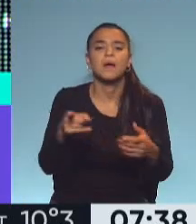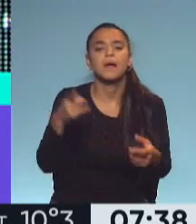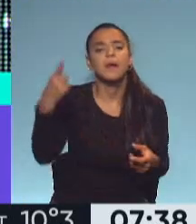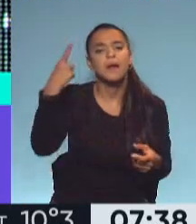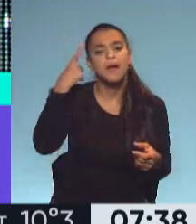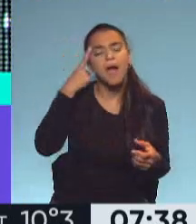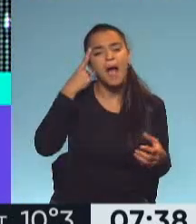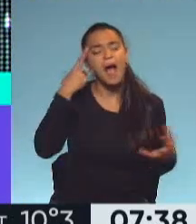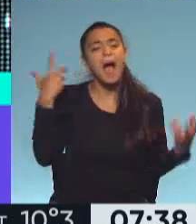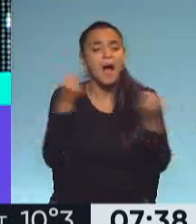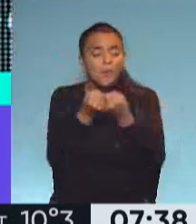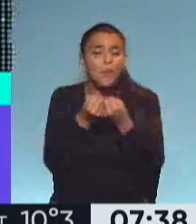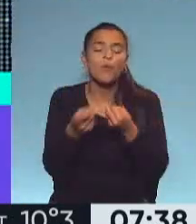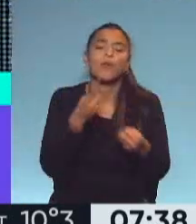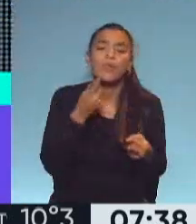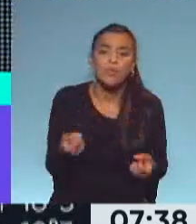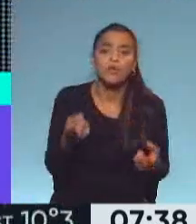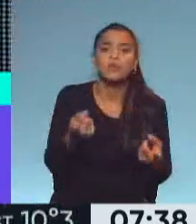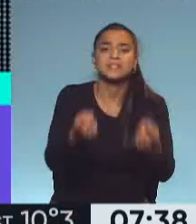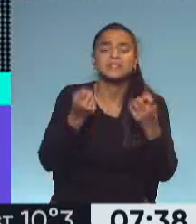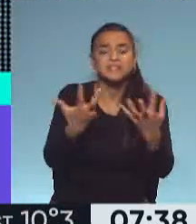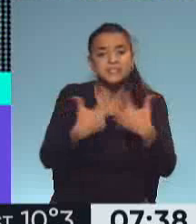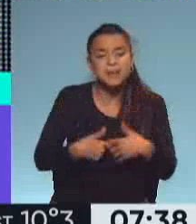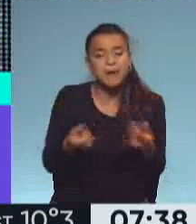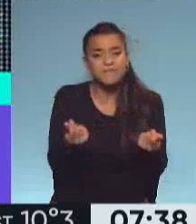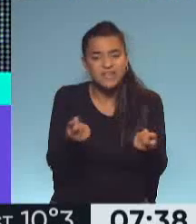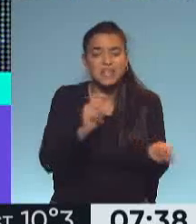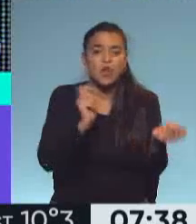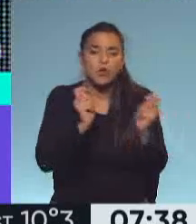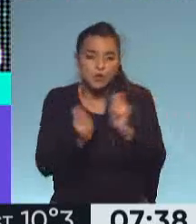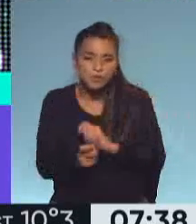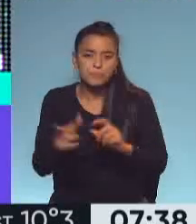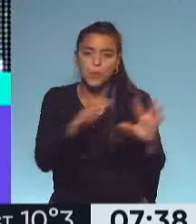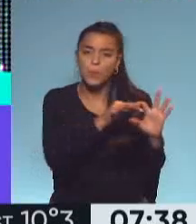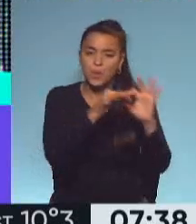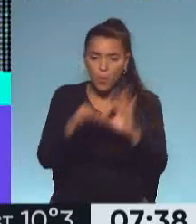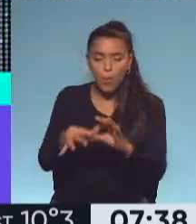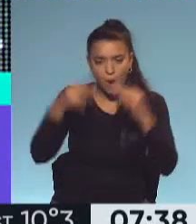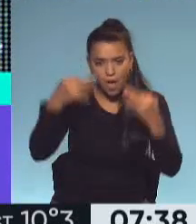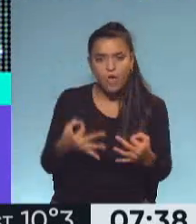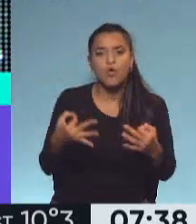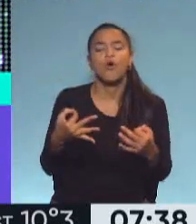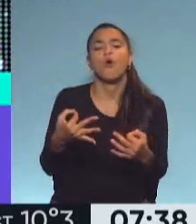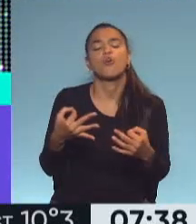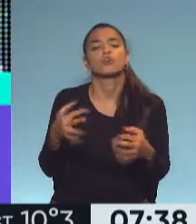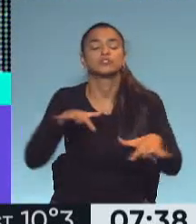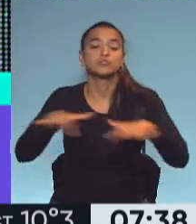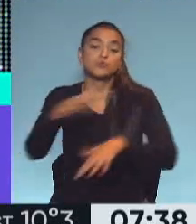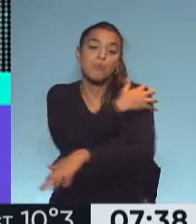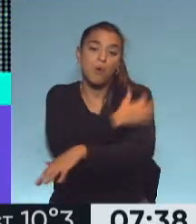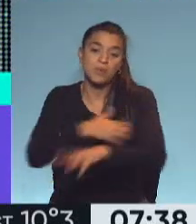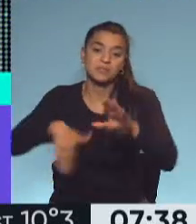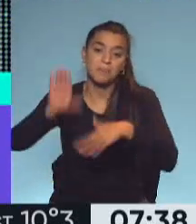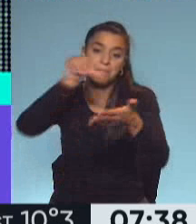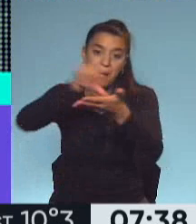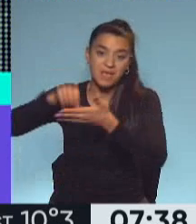coincidencia, como usted decía, en esta necesidad de reformular el sistema financiero internacional, que está vinculado claramente con la situación de pobreza, sobre todo de los